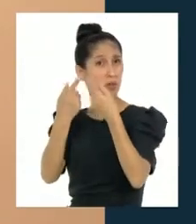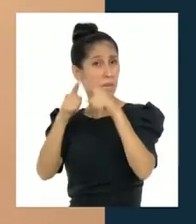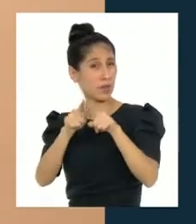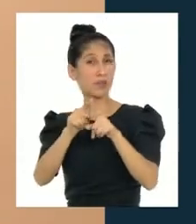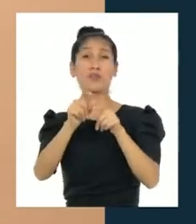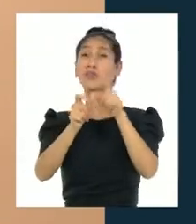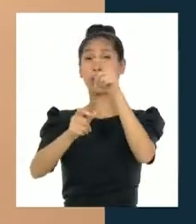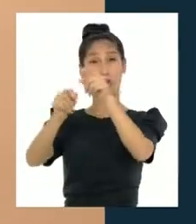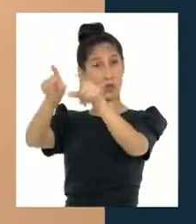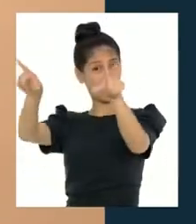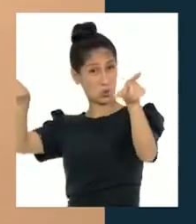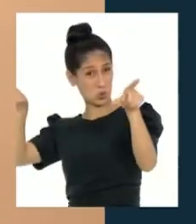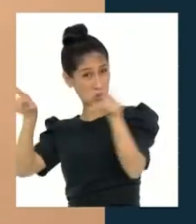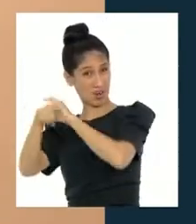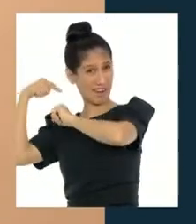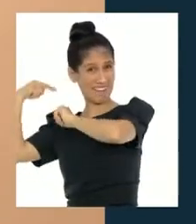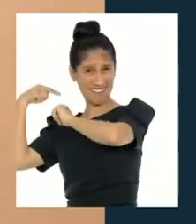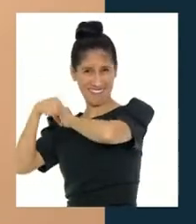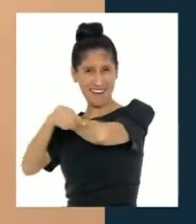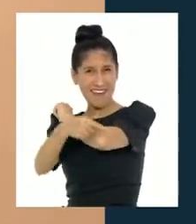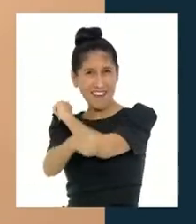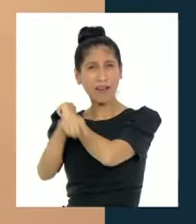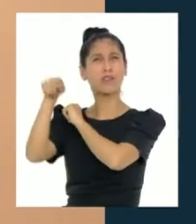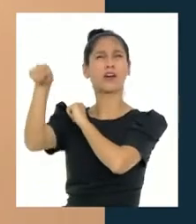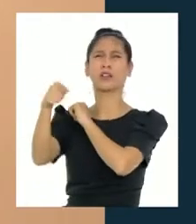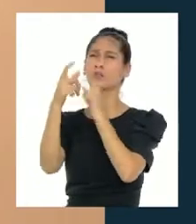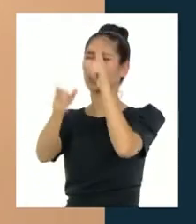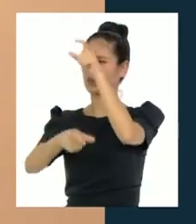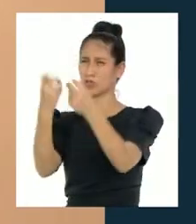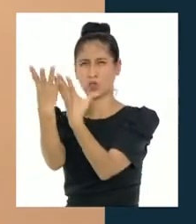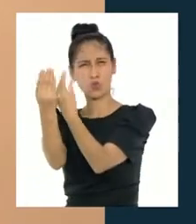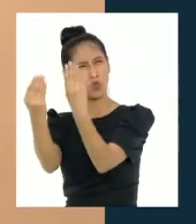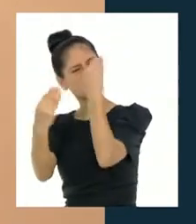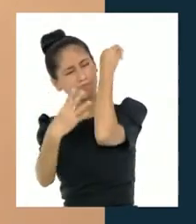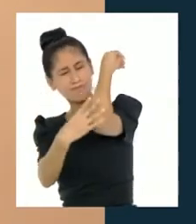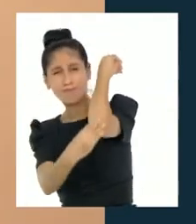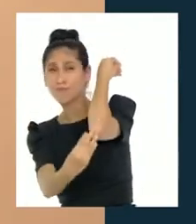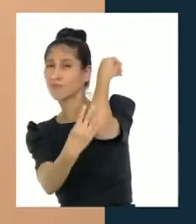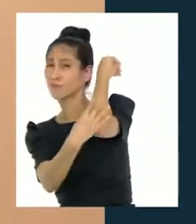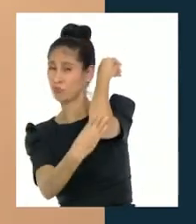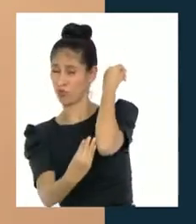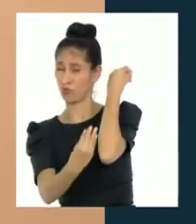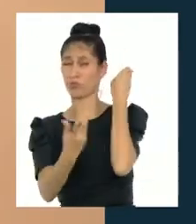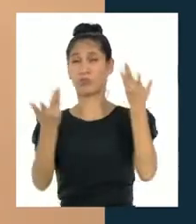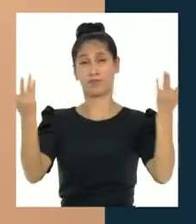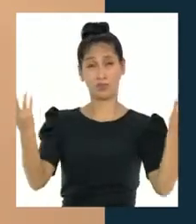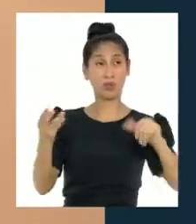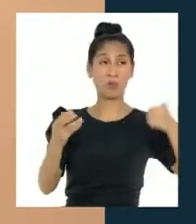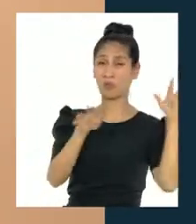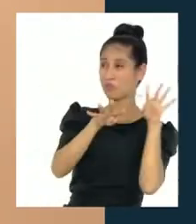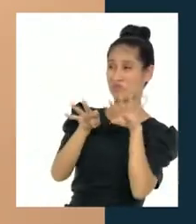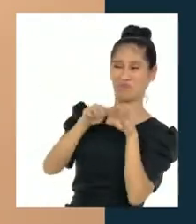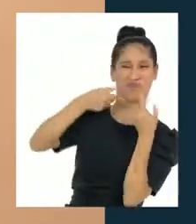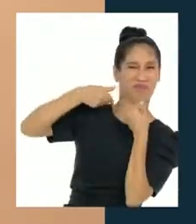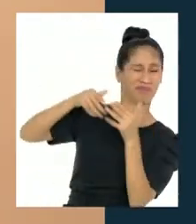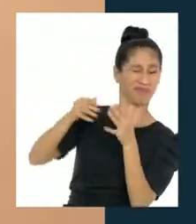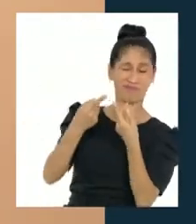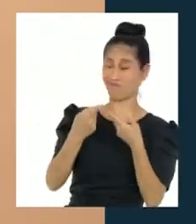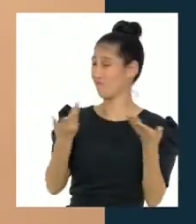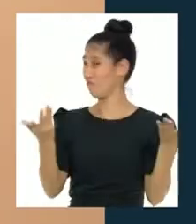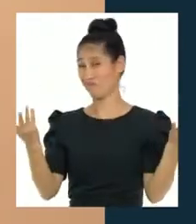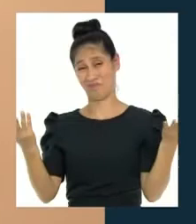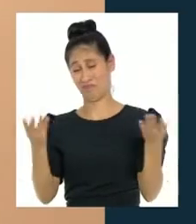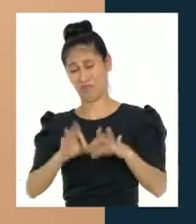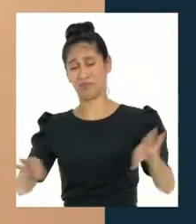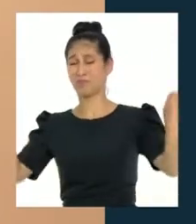sectores indígenas, en los pueblos afrodescendientes, y es necesario, para eliminar esta situación, reconocer que